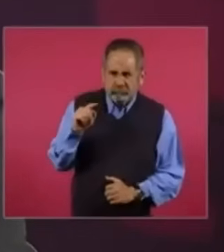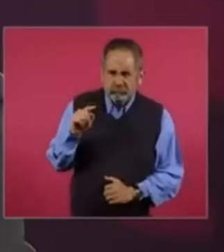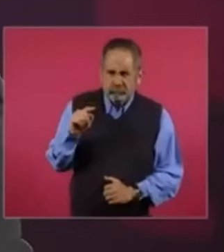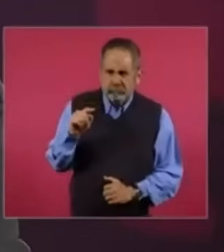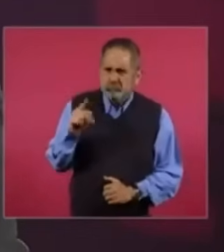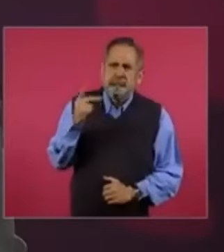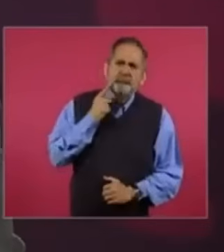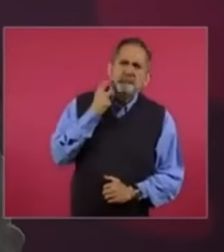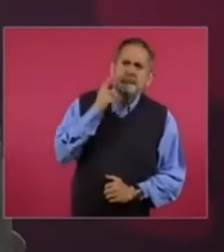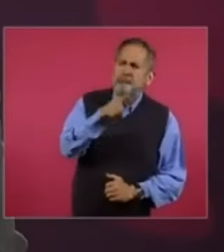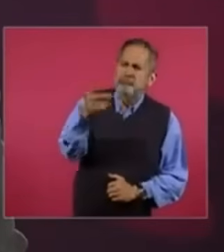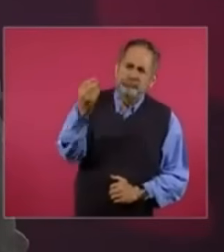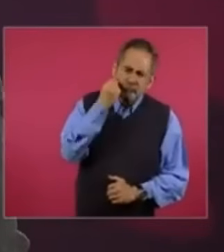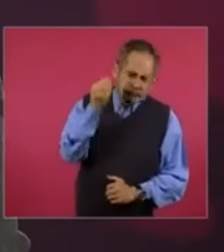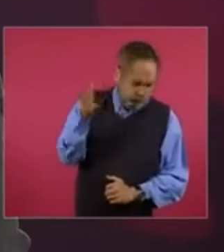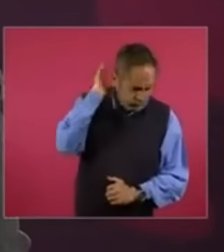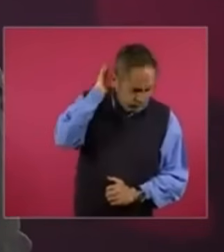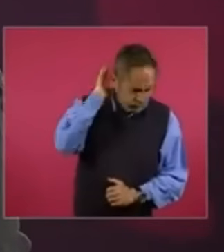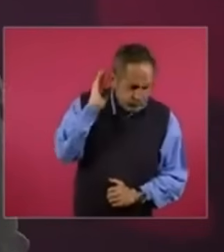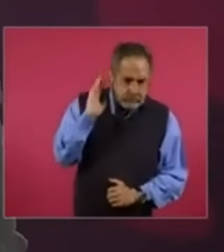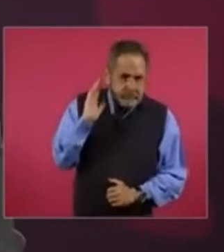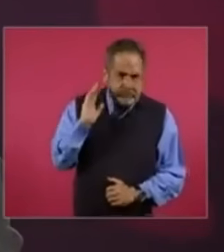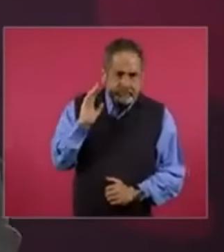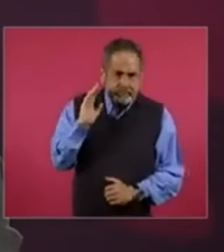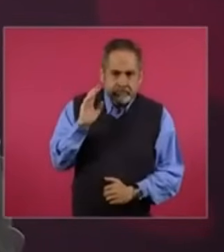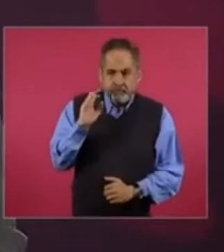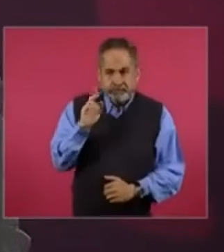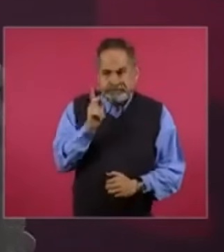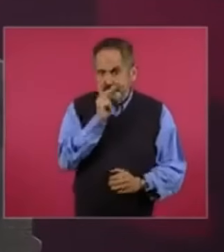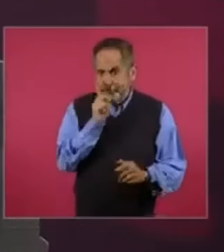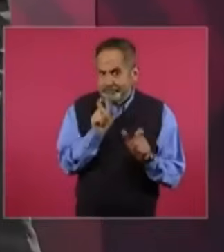la política, pero le puso otra cosa.